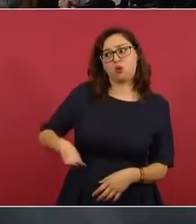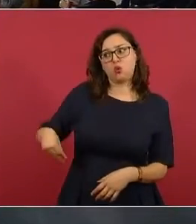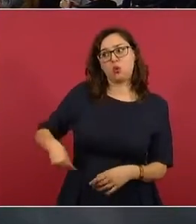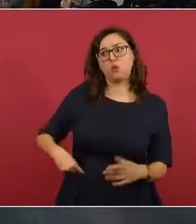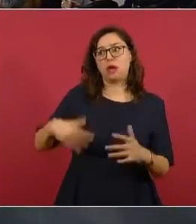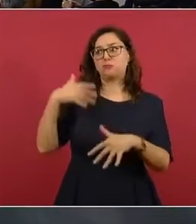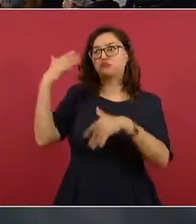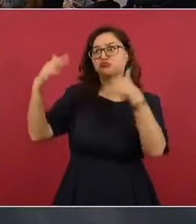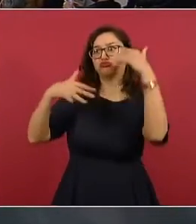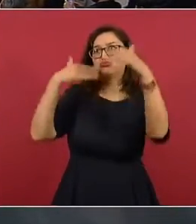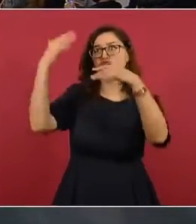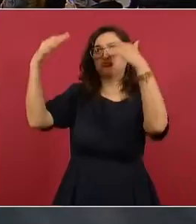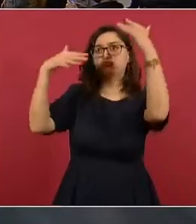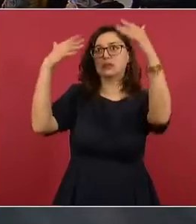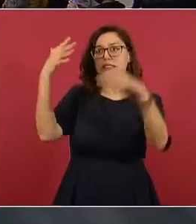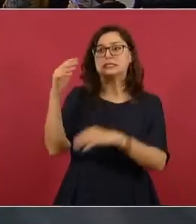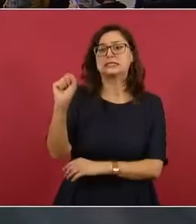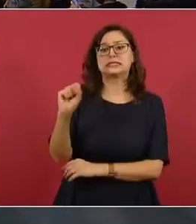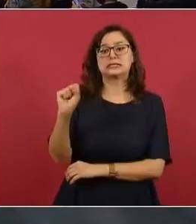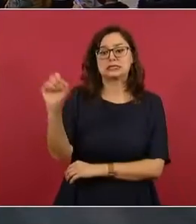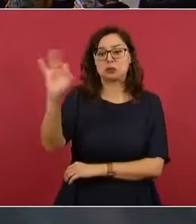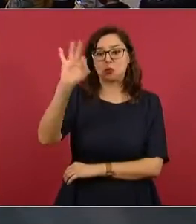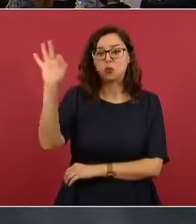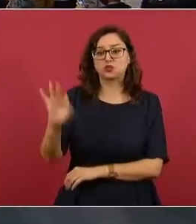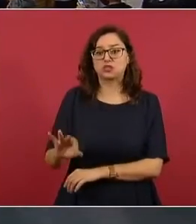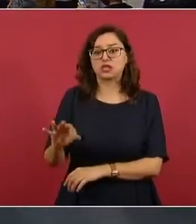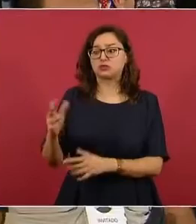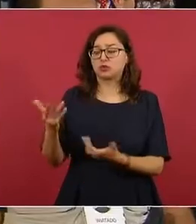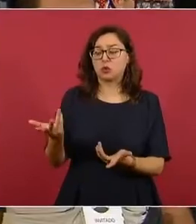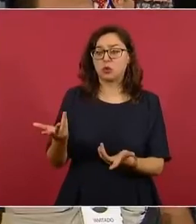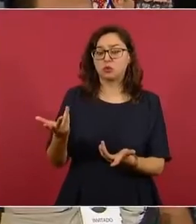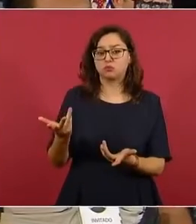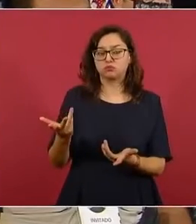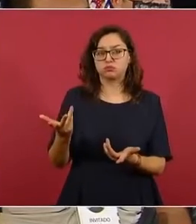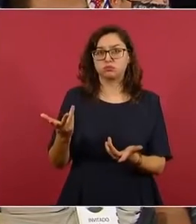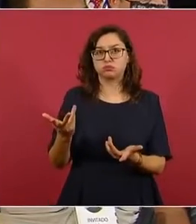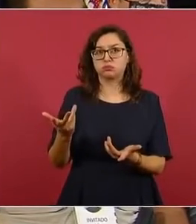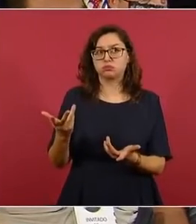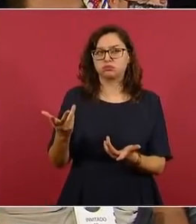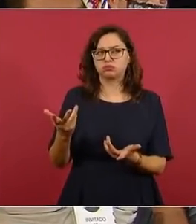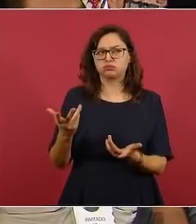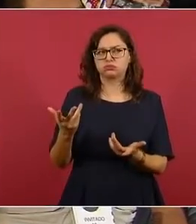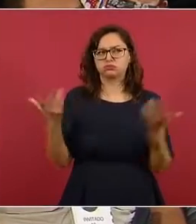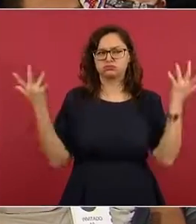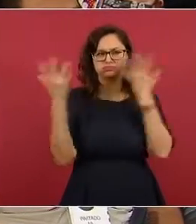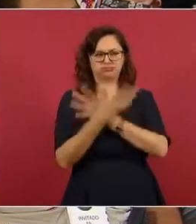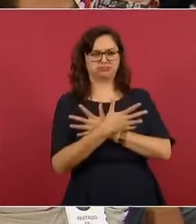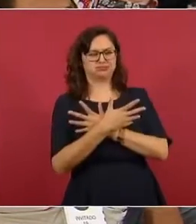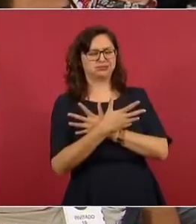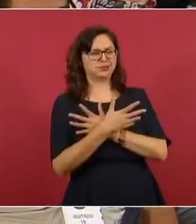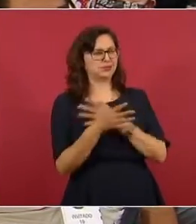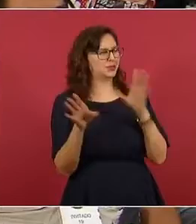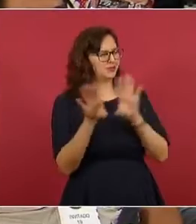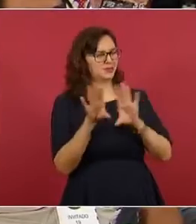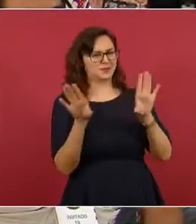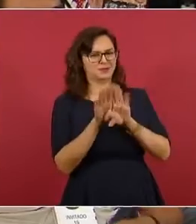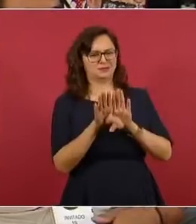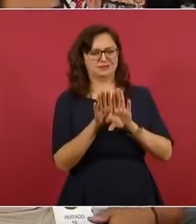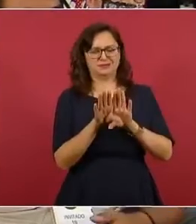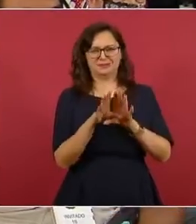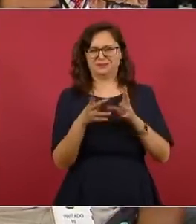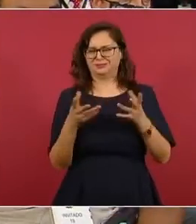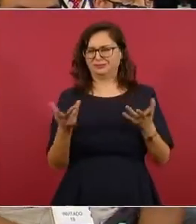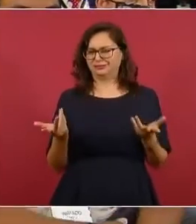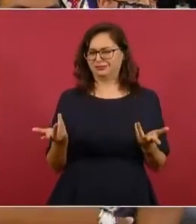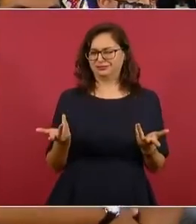contaminación de la Ciudad de México se debe a los automóviles y al tránsito, al mayor